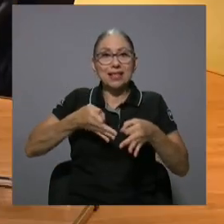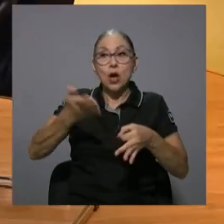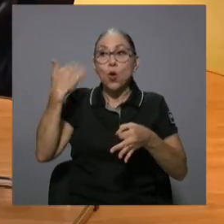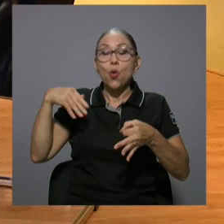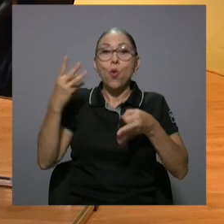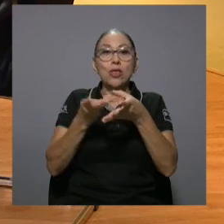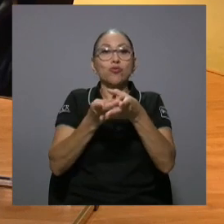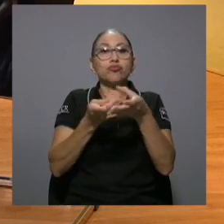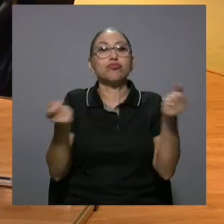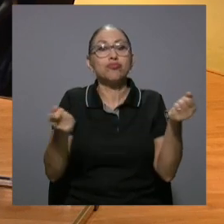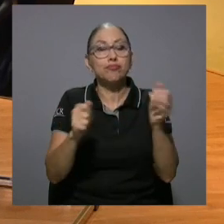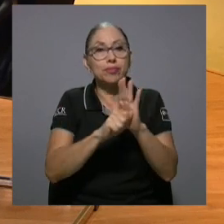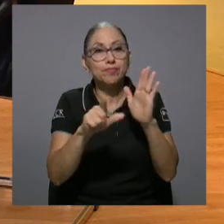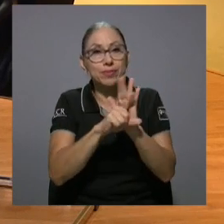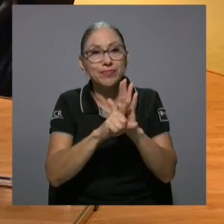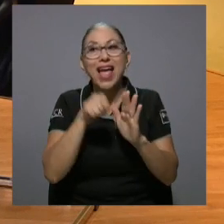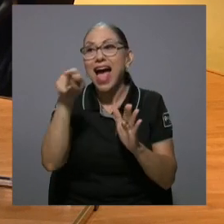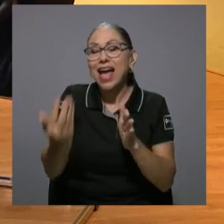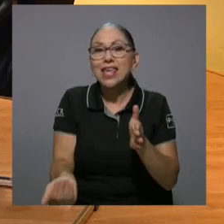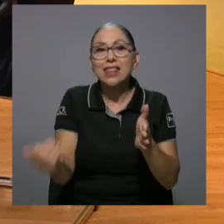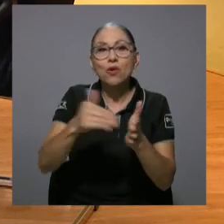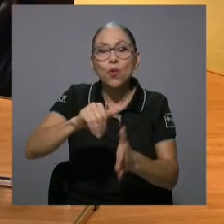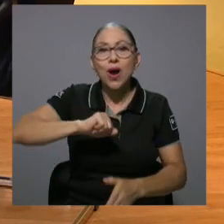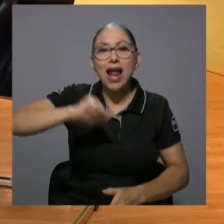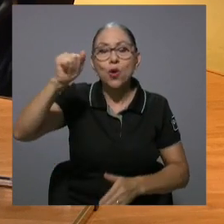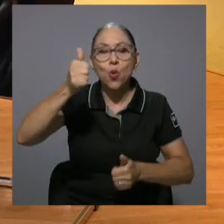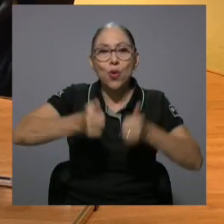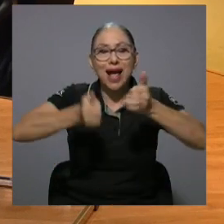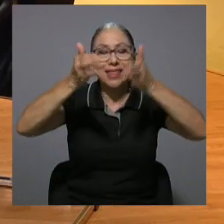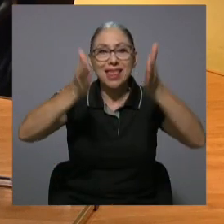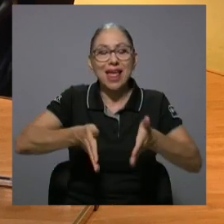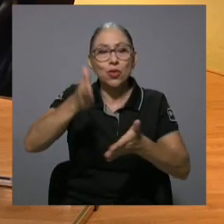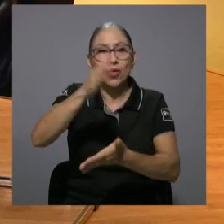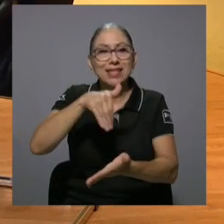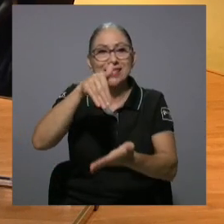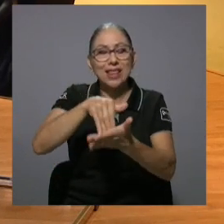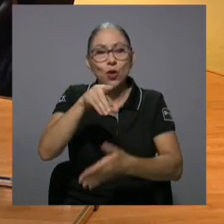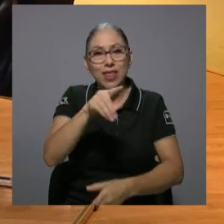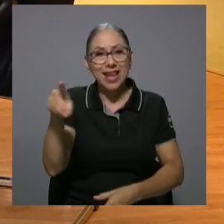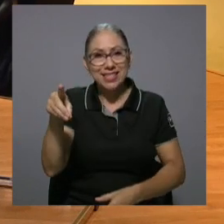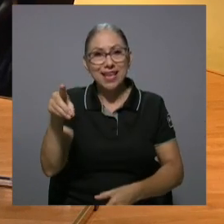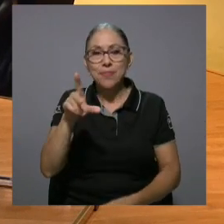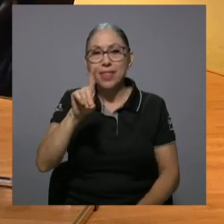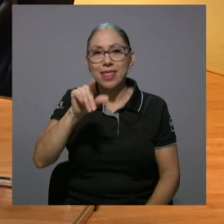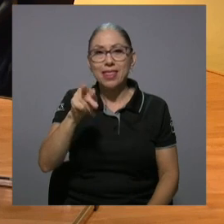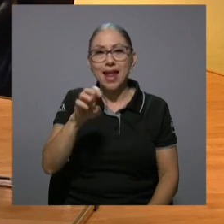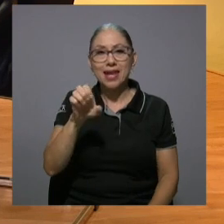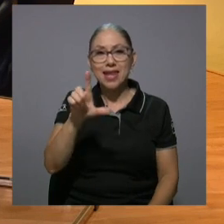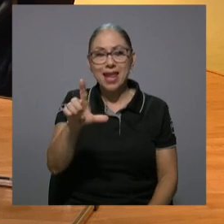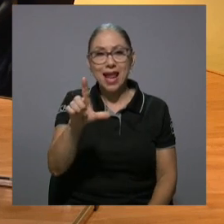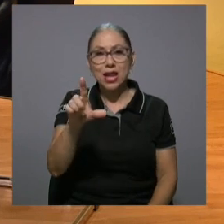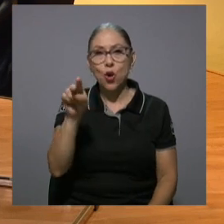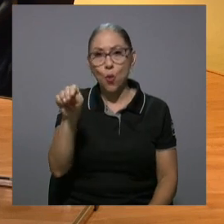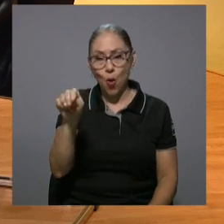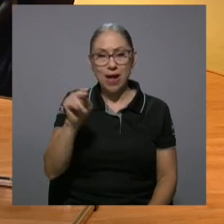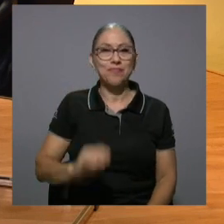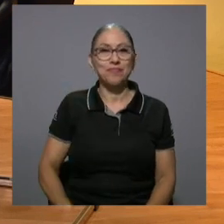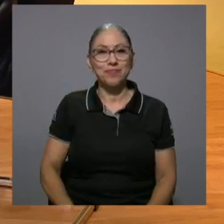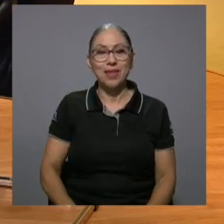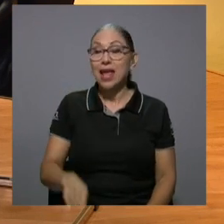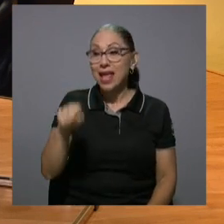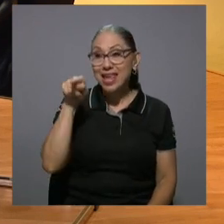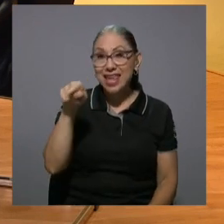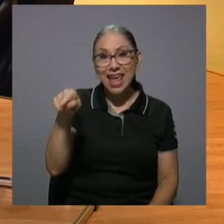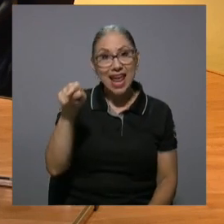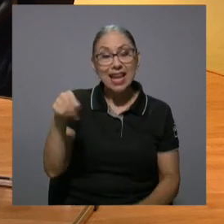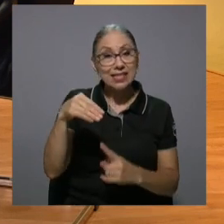Congreso, ahí de nuevo ganó un candidato de centro derecha, Daniel Noboa, que ha estado